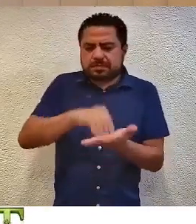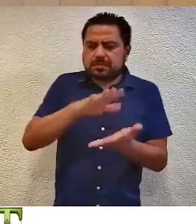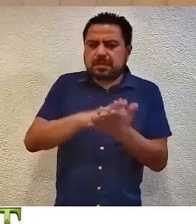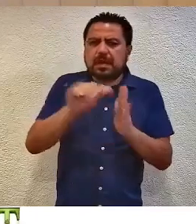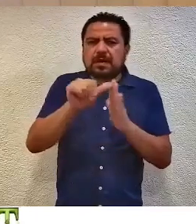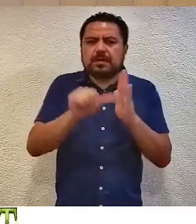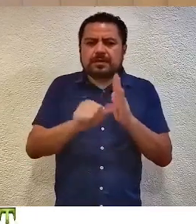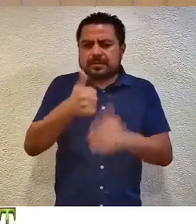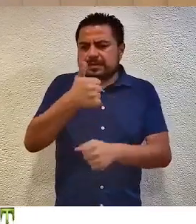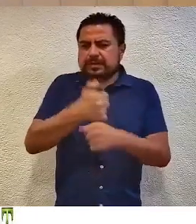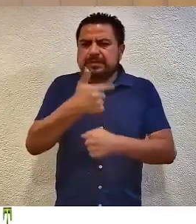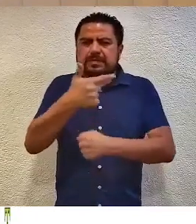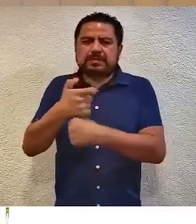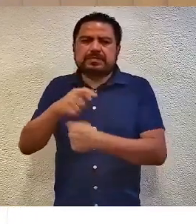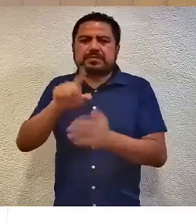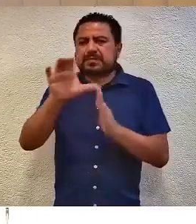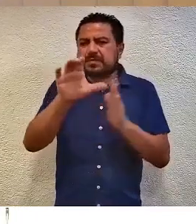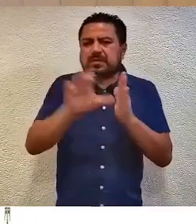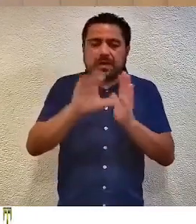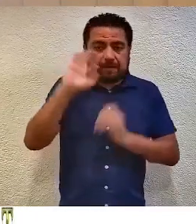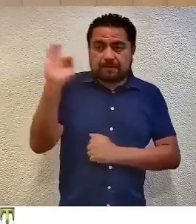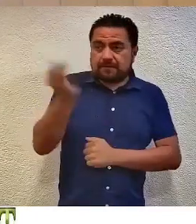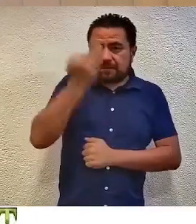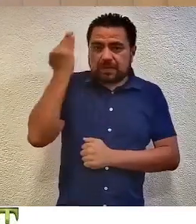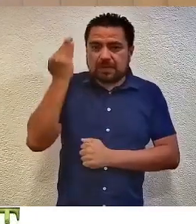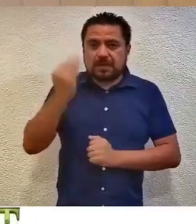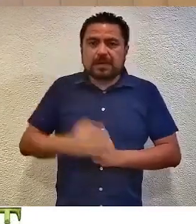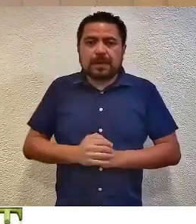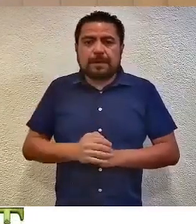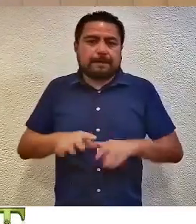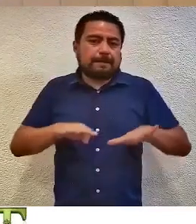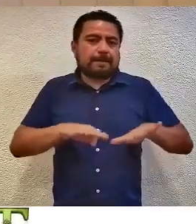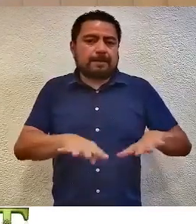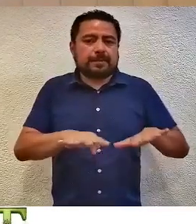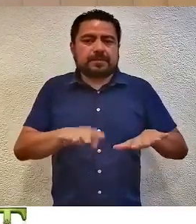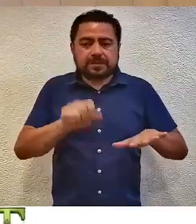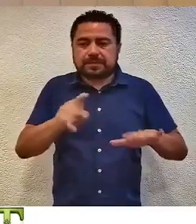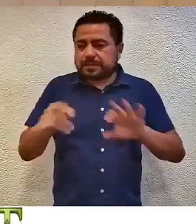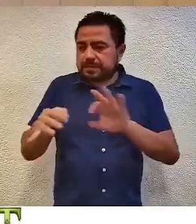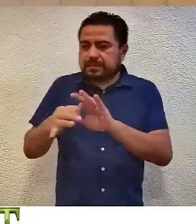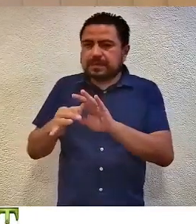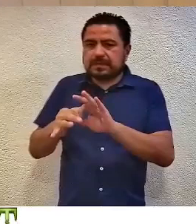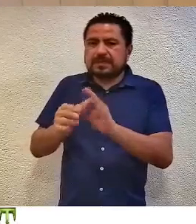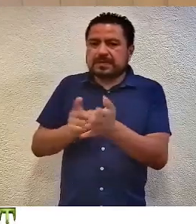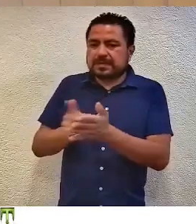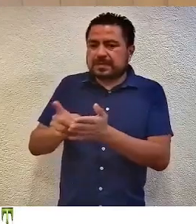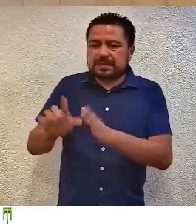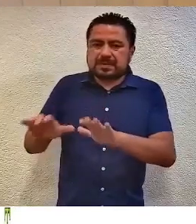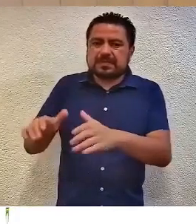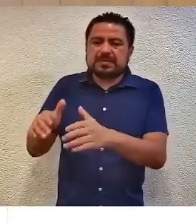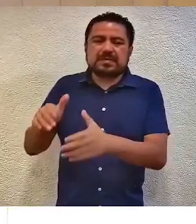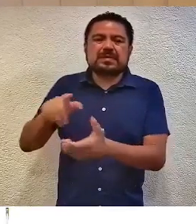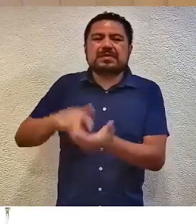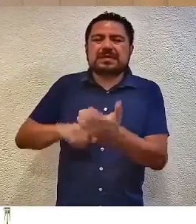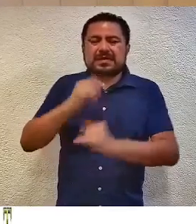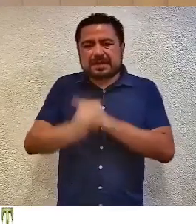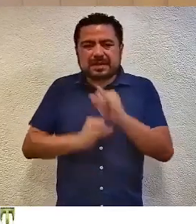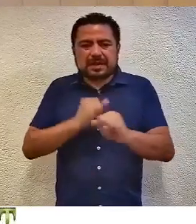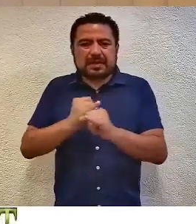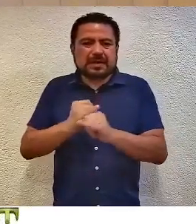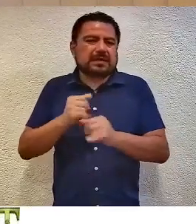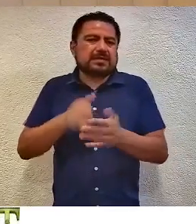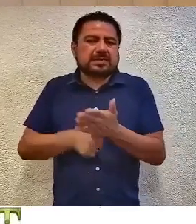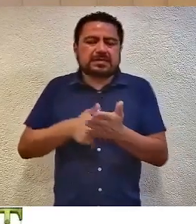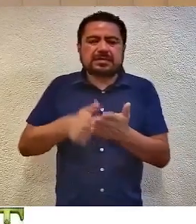artículos 6 y 7 de la Constitución Federal, 19 del Pacto Internacional de Derechos Civiles y Políticos y 13 de la